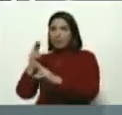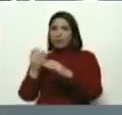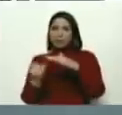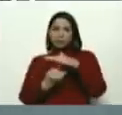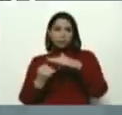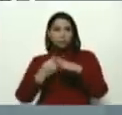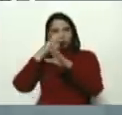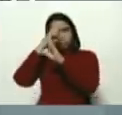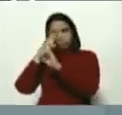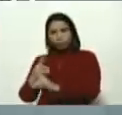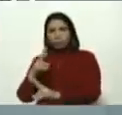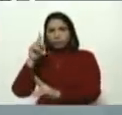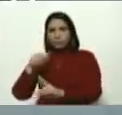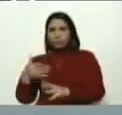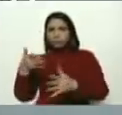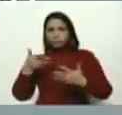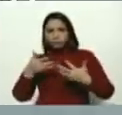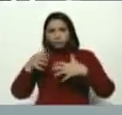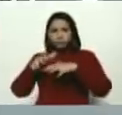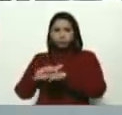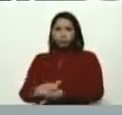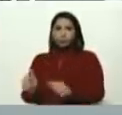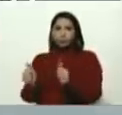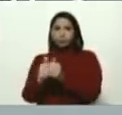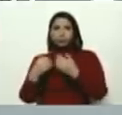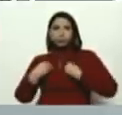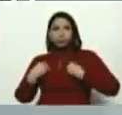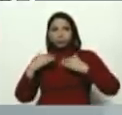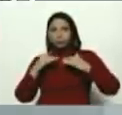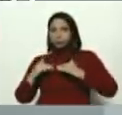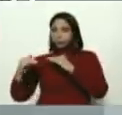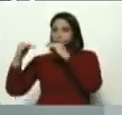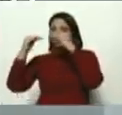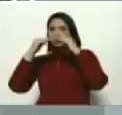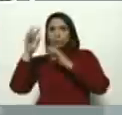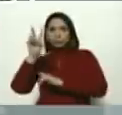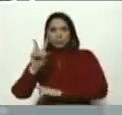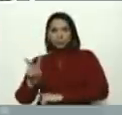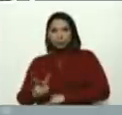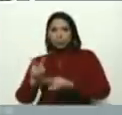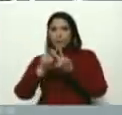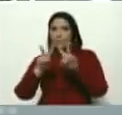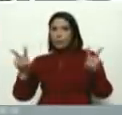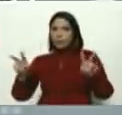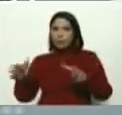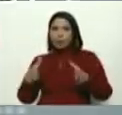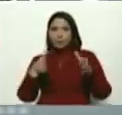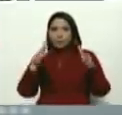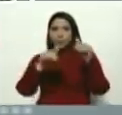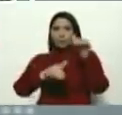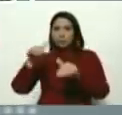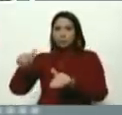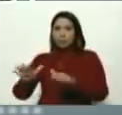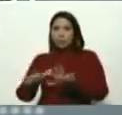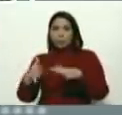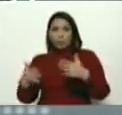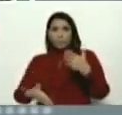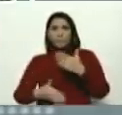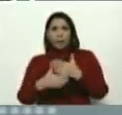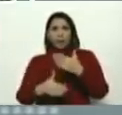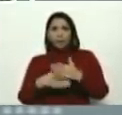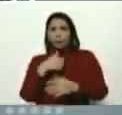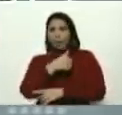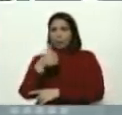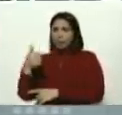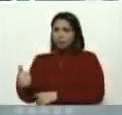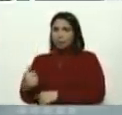instituciones, el respeto y la armonía y la convivencia entre todos los venezolanos. La paz, el camino electoral. Vamos, que cada quien